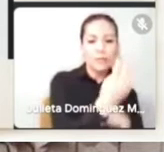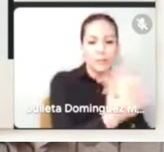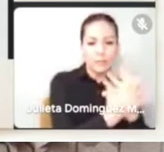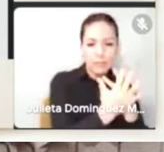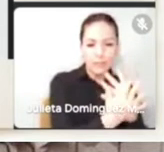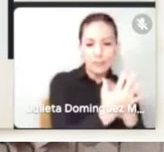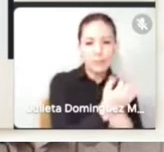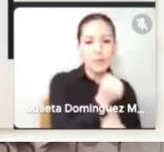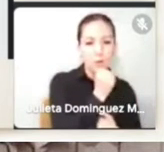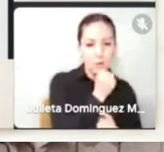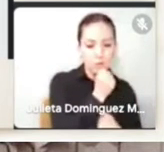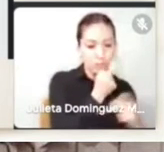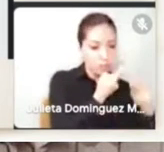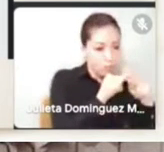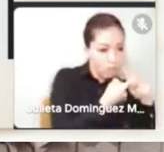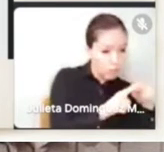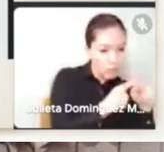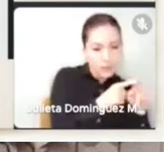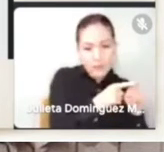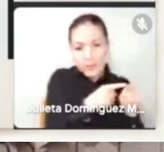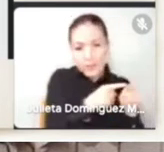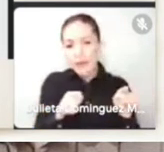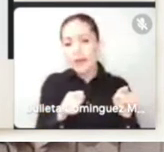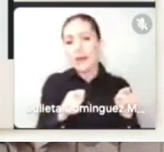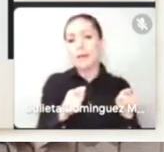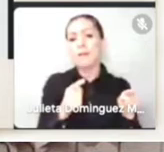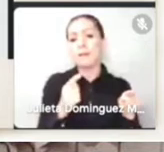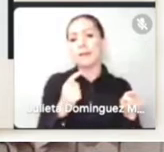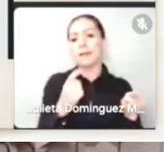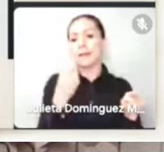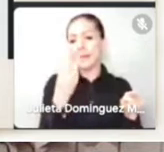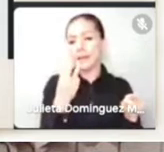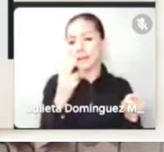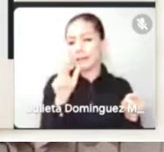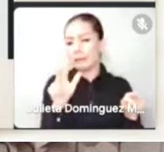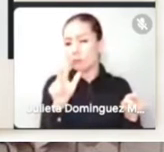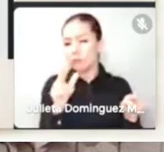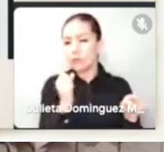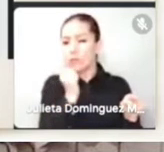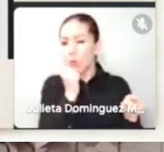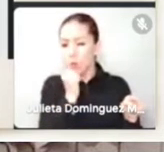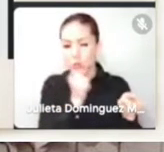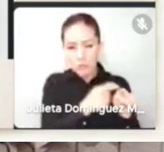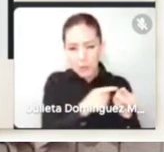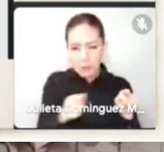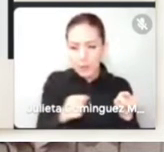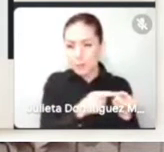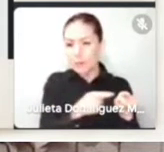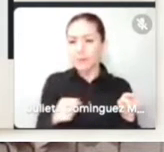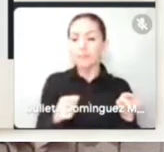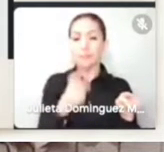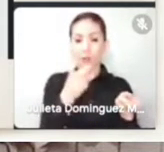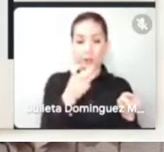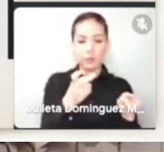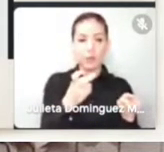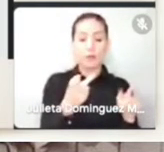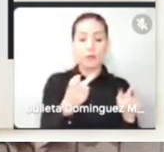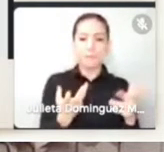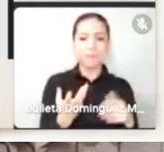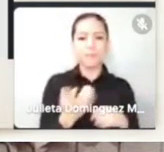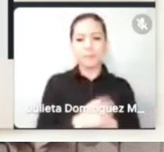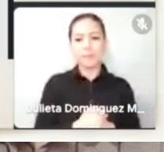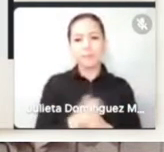haber iniciado el partido al minuto 3 con 18 segundos. No obstante lo anterior, en el proyecto se propone calificar